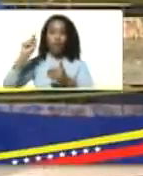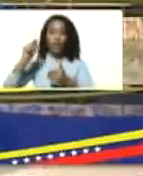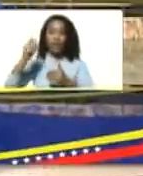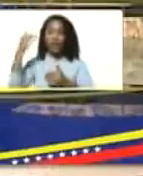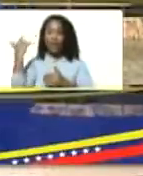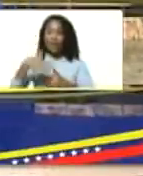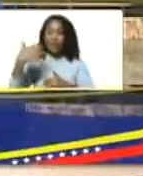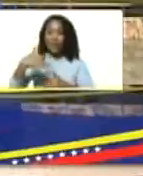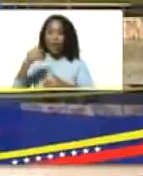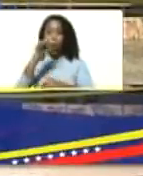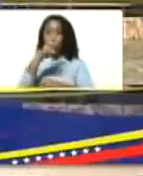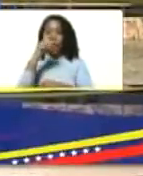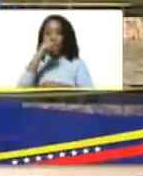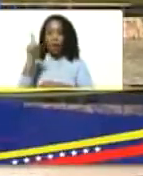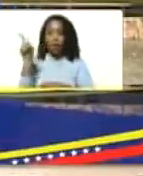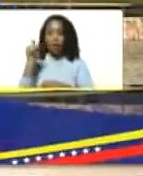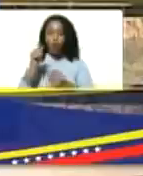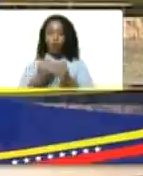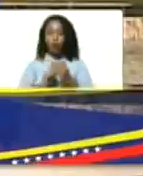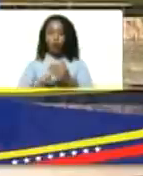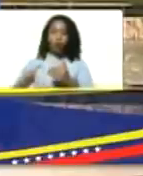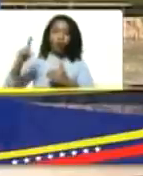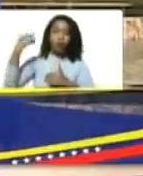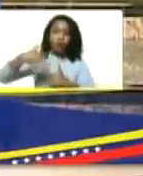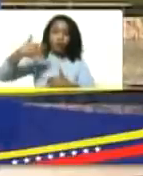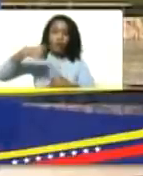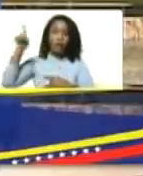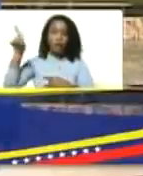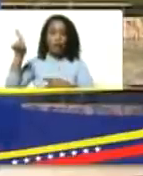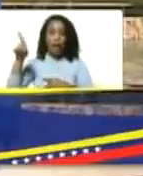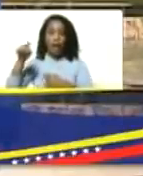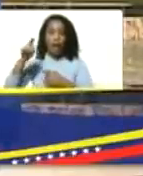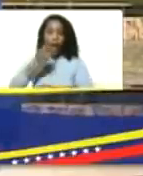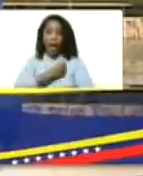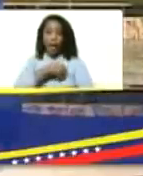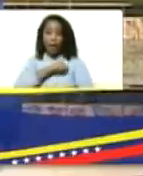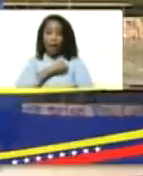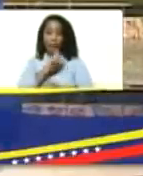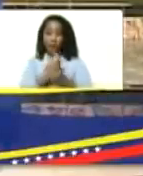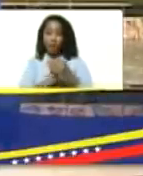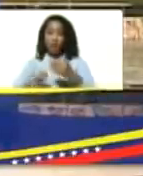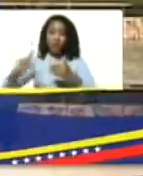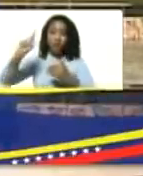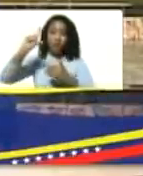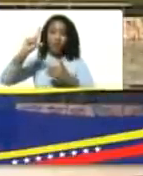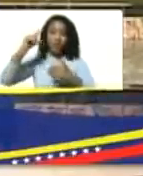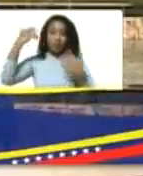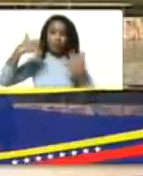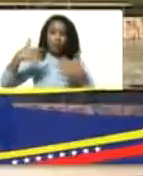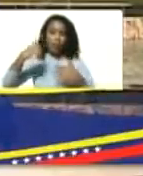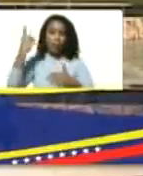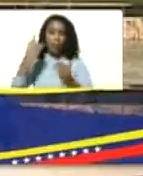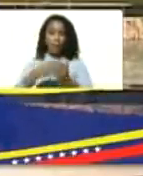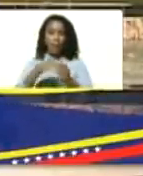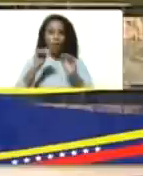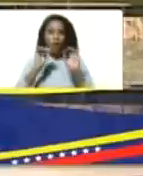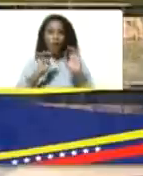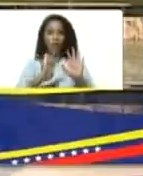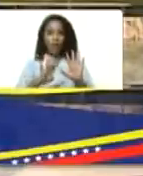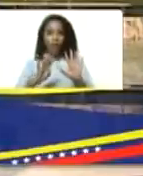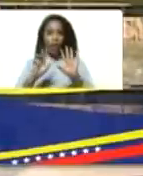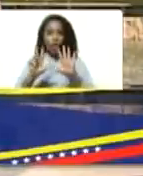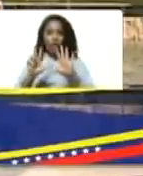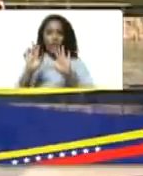alta en 40 años la inflación en españa en la inflación más alta de 1985